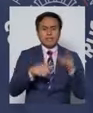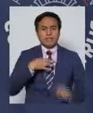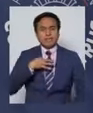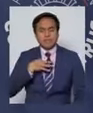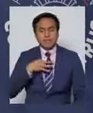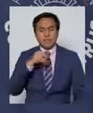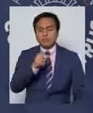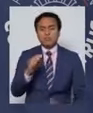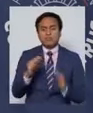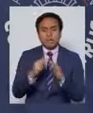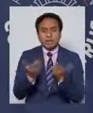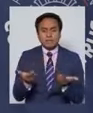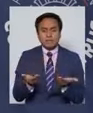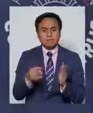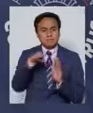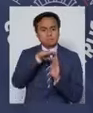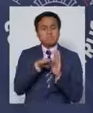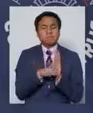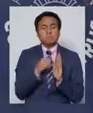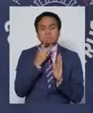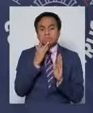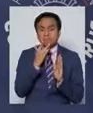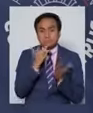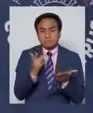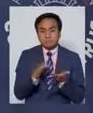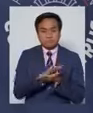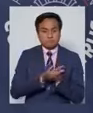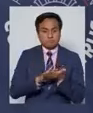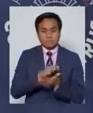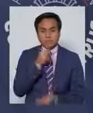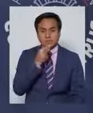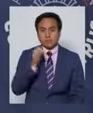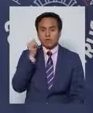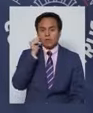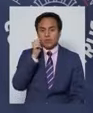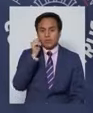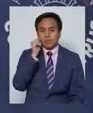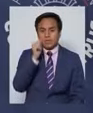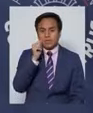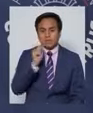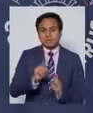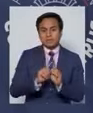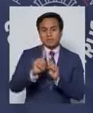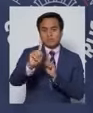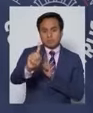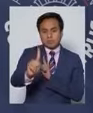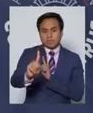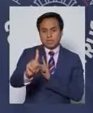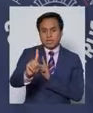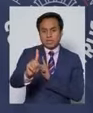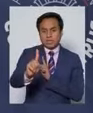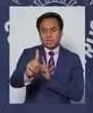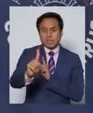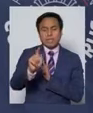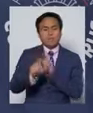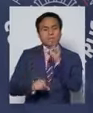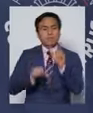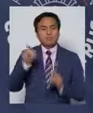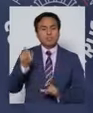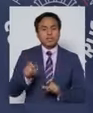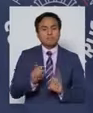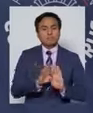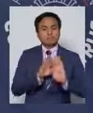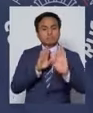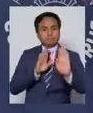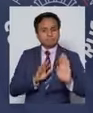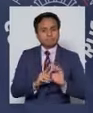de las personas en su casa, y con medidas tan simples como decirlo todos los días, el distanciamiento social, que las personas se